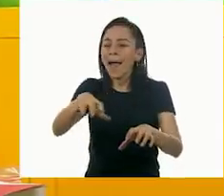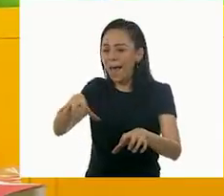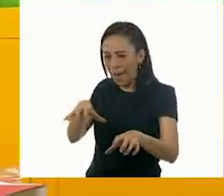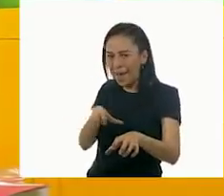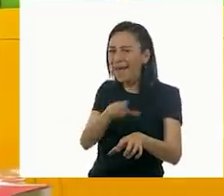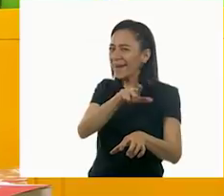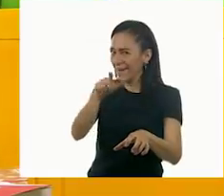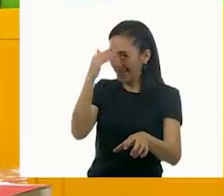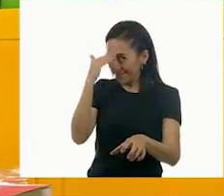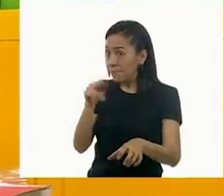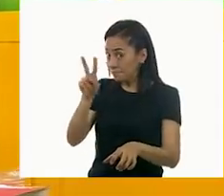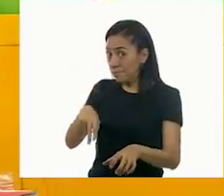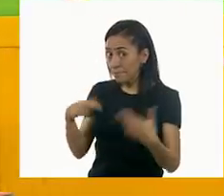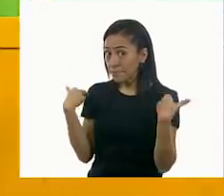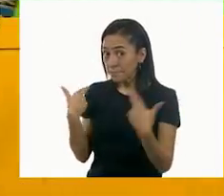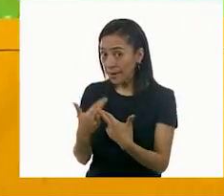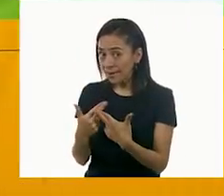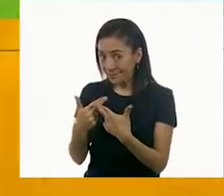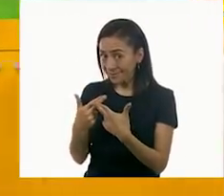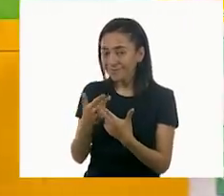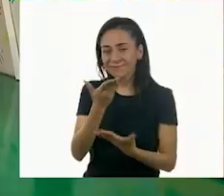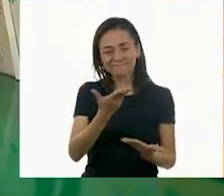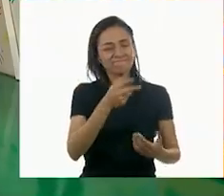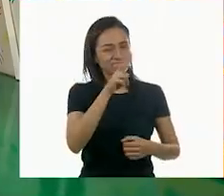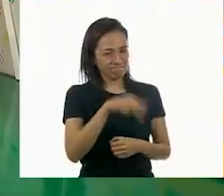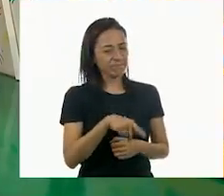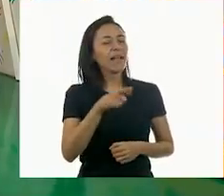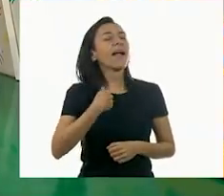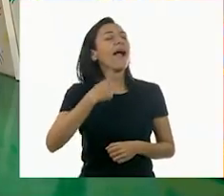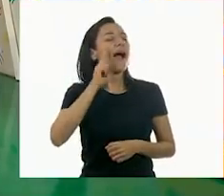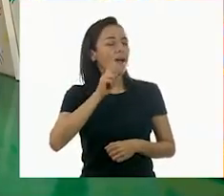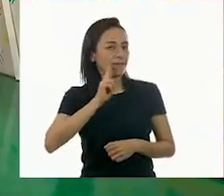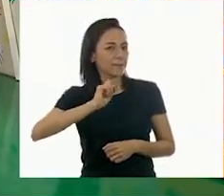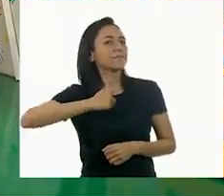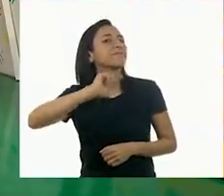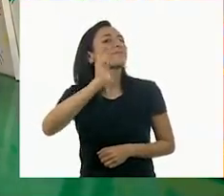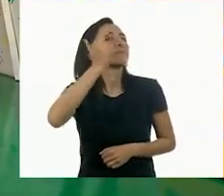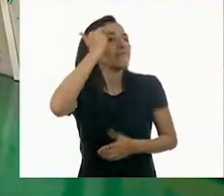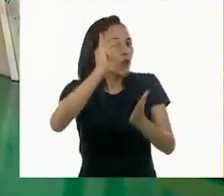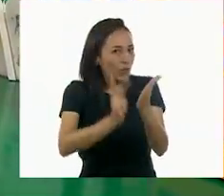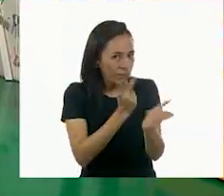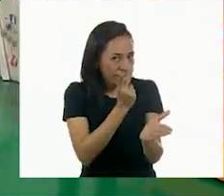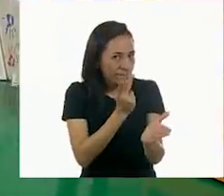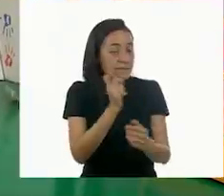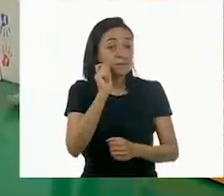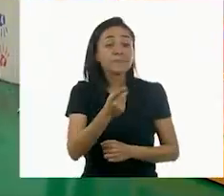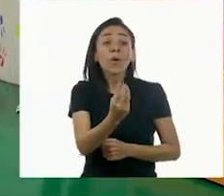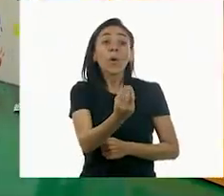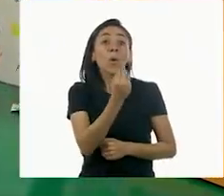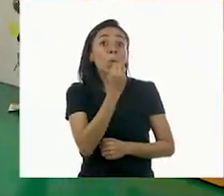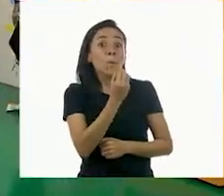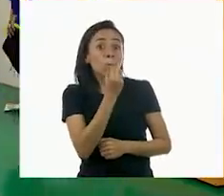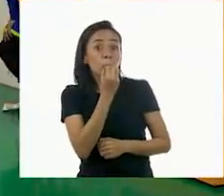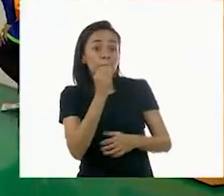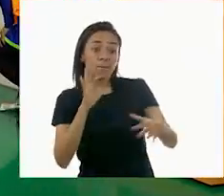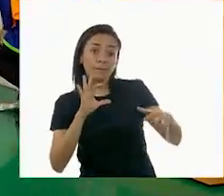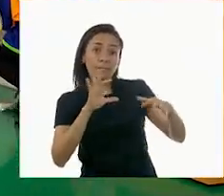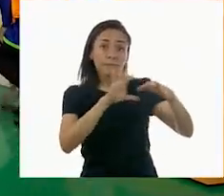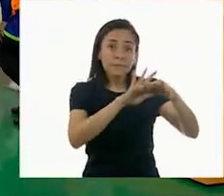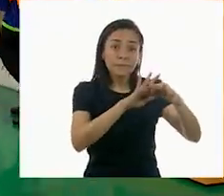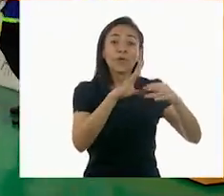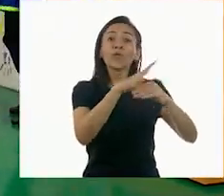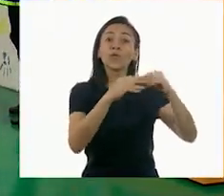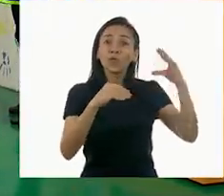vamos a repasar lo siguiente. Adelante. Los alimentos que corresponden a frutas y